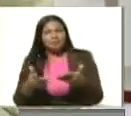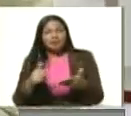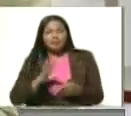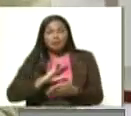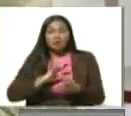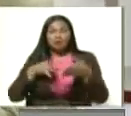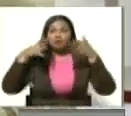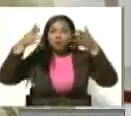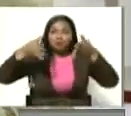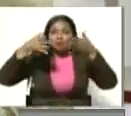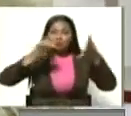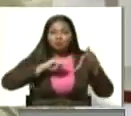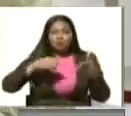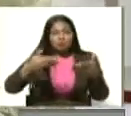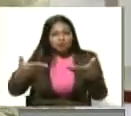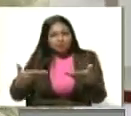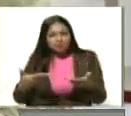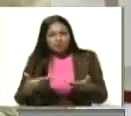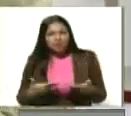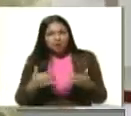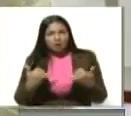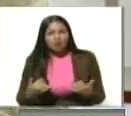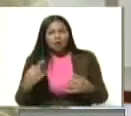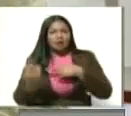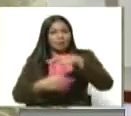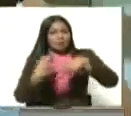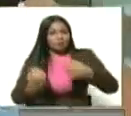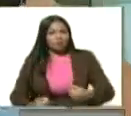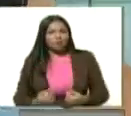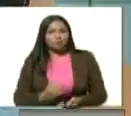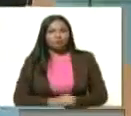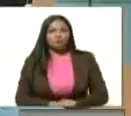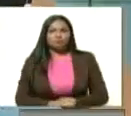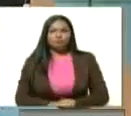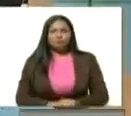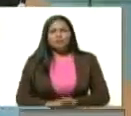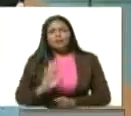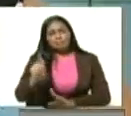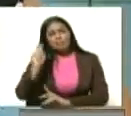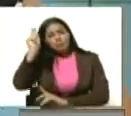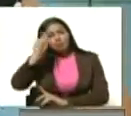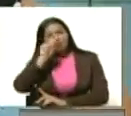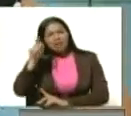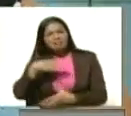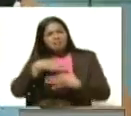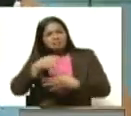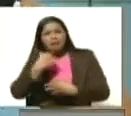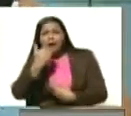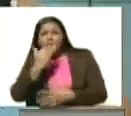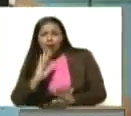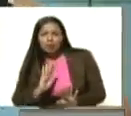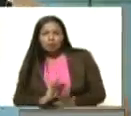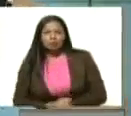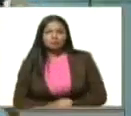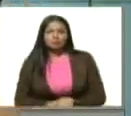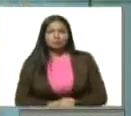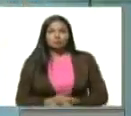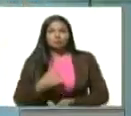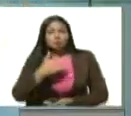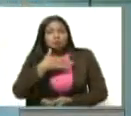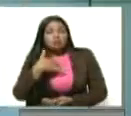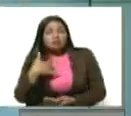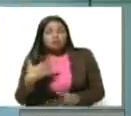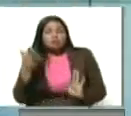formación que hemos venido recibiendo por parte de la revolución. Diputada, usted ha dicho algo muy interesante. Yo quisiera saber si se ha